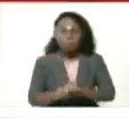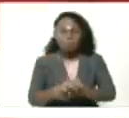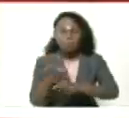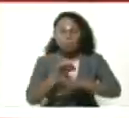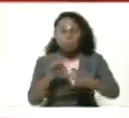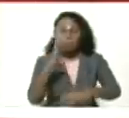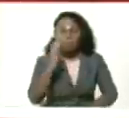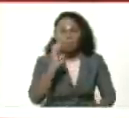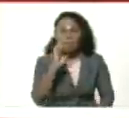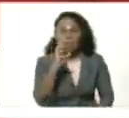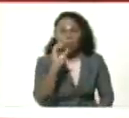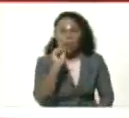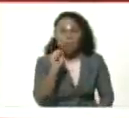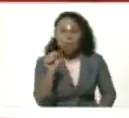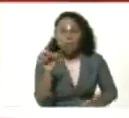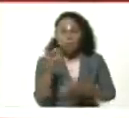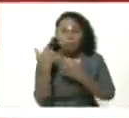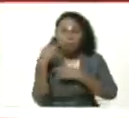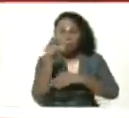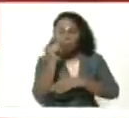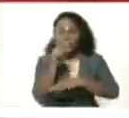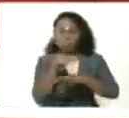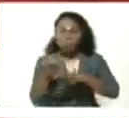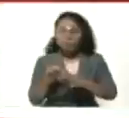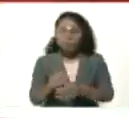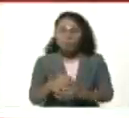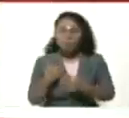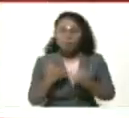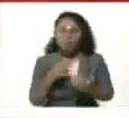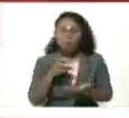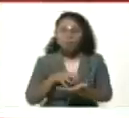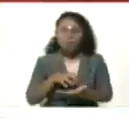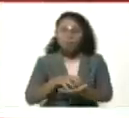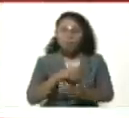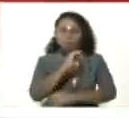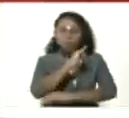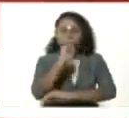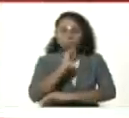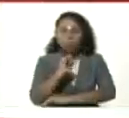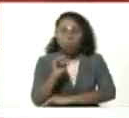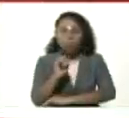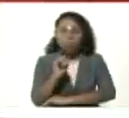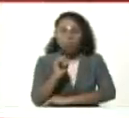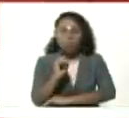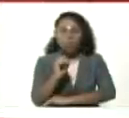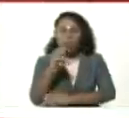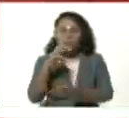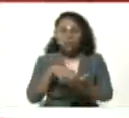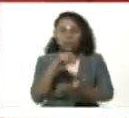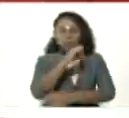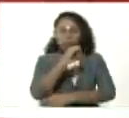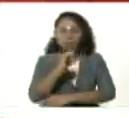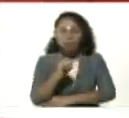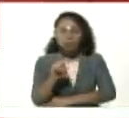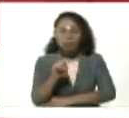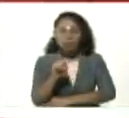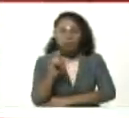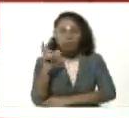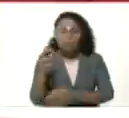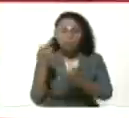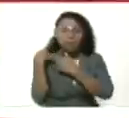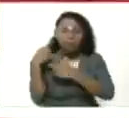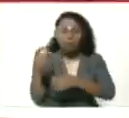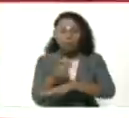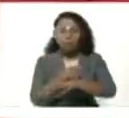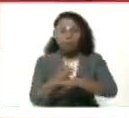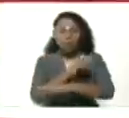Leonardo Machado. Vamos al estado Zulia. Estado Zulia, candidato a la gobernación de la